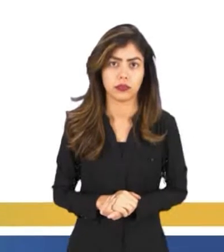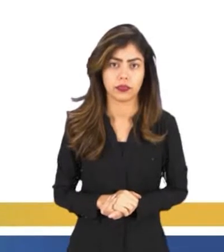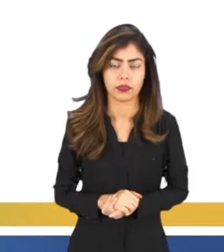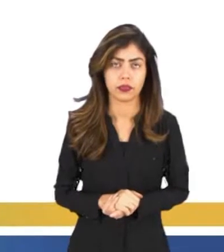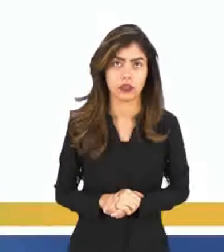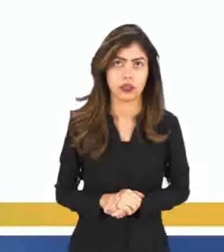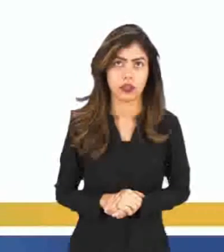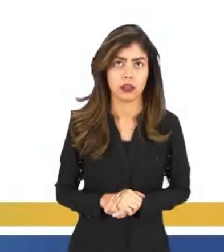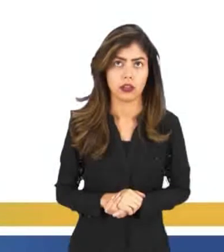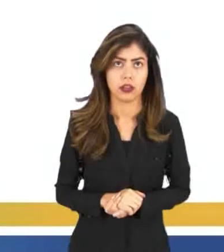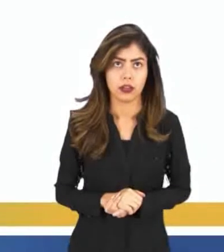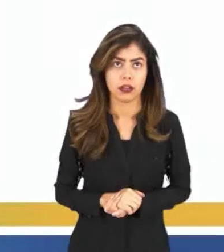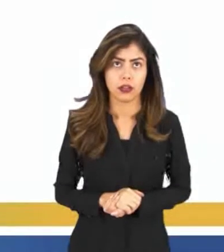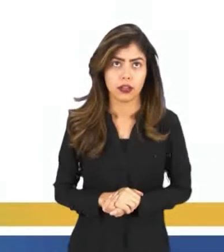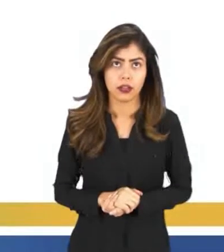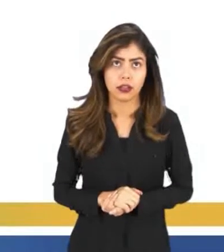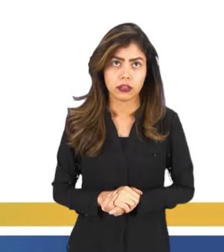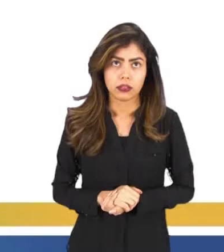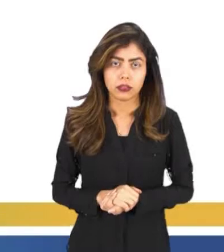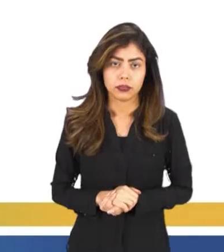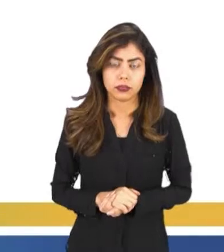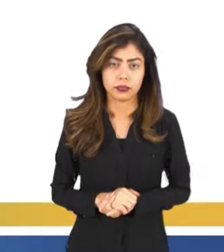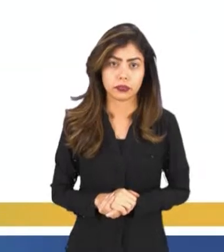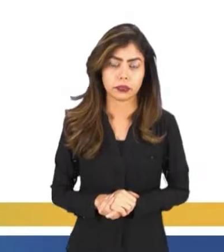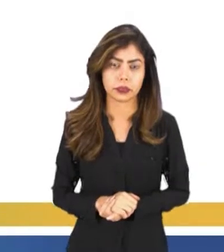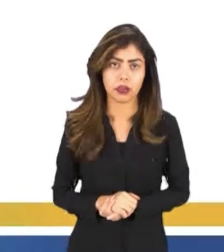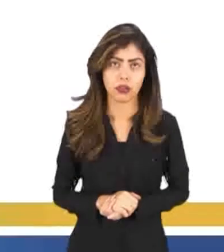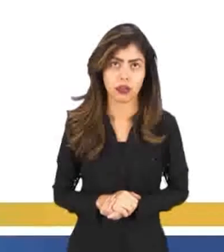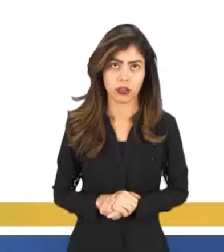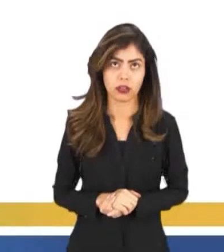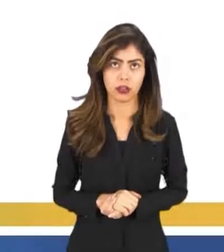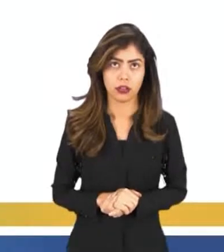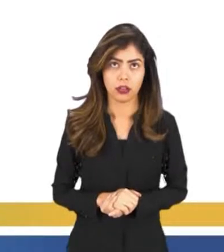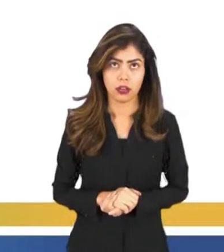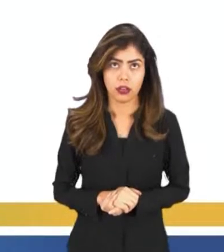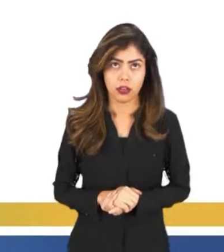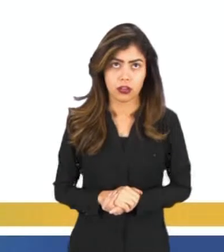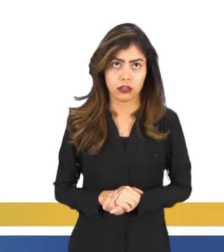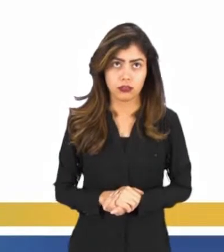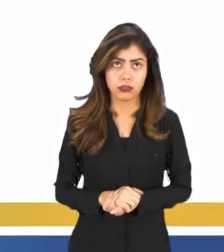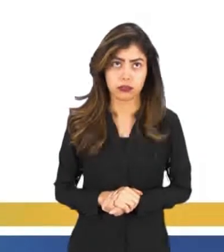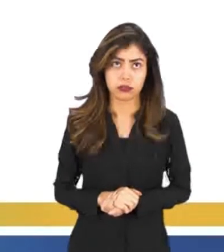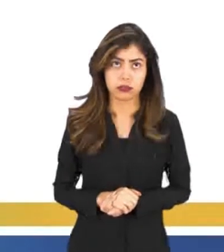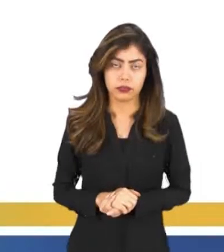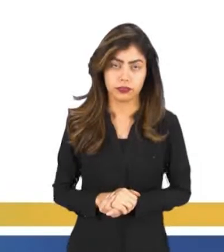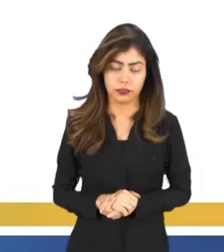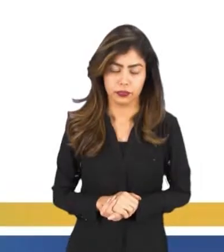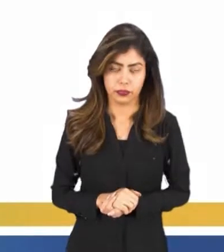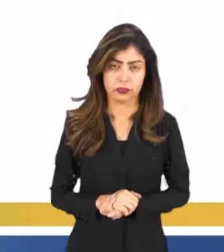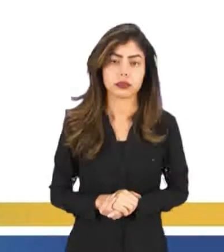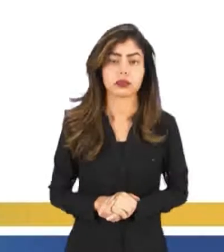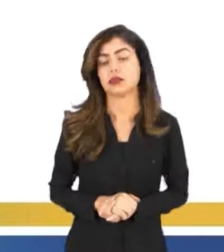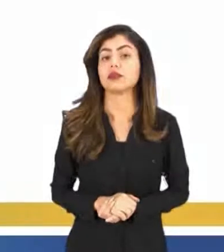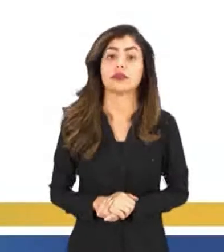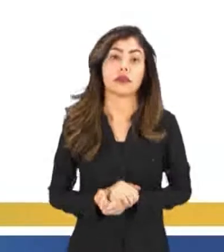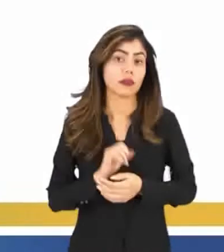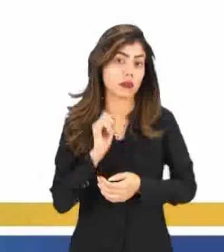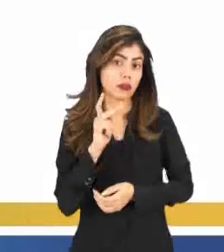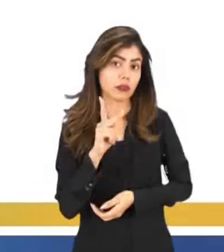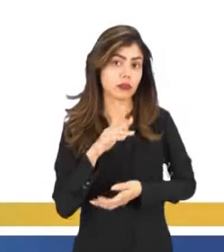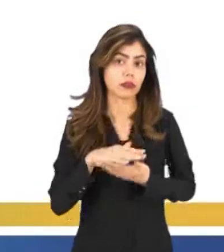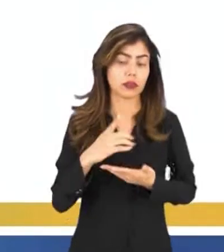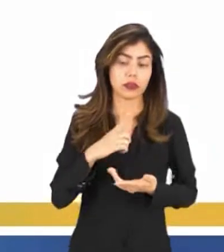palabras o frases que se usan para introducir el tema en que se va a hablar que